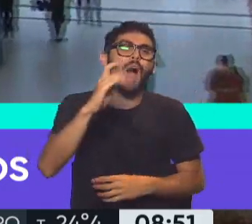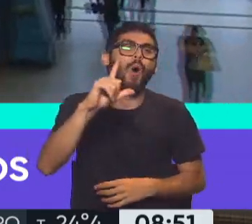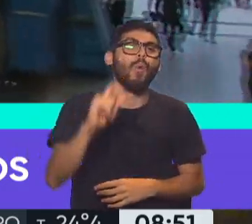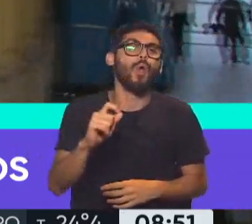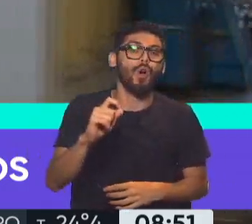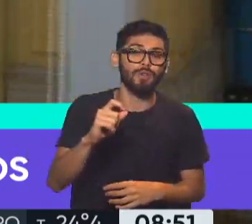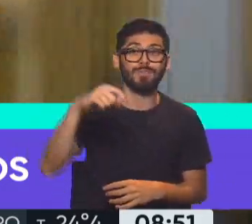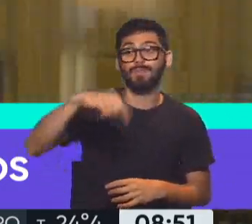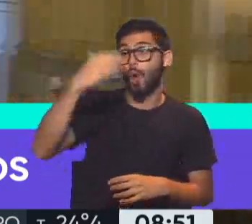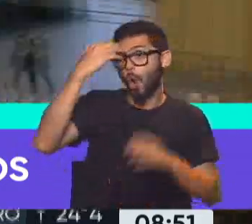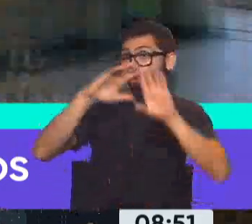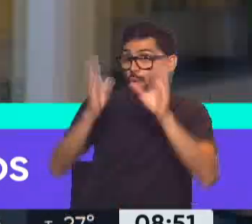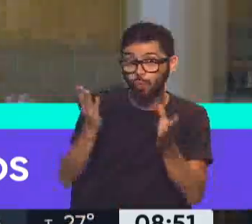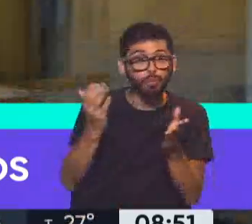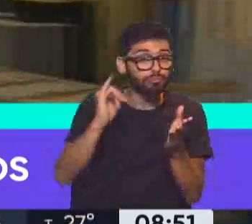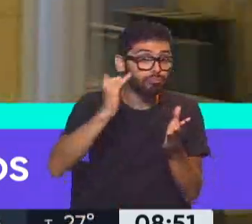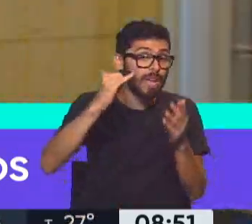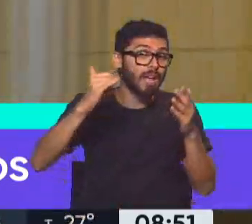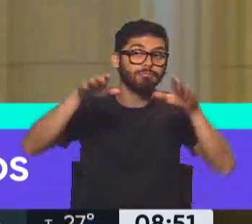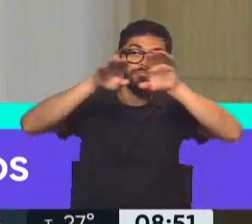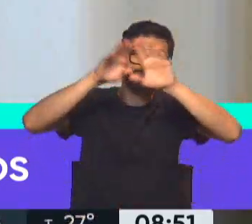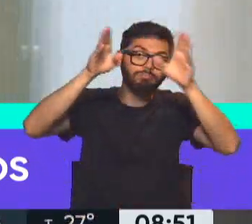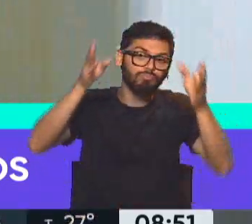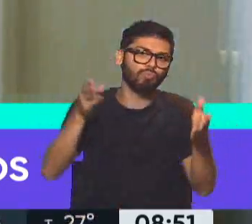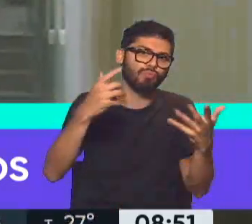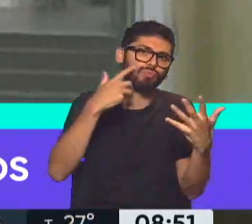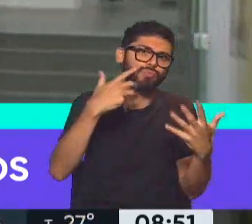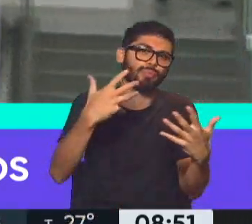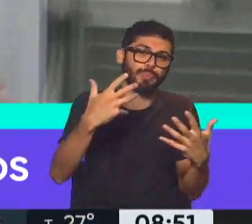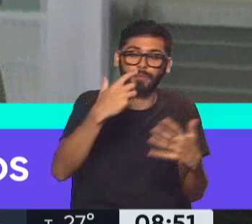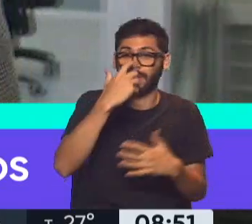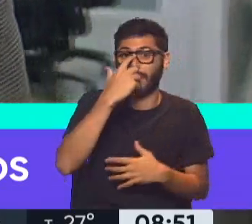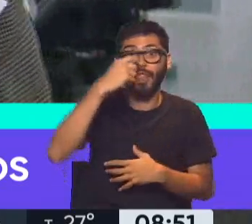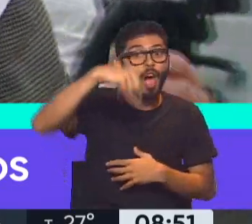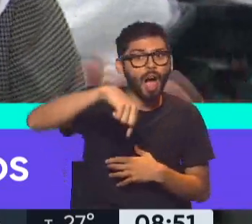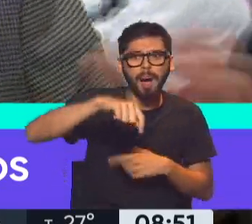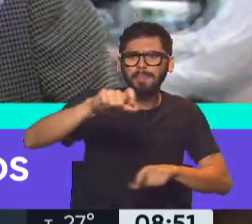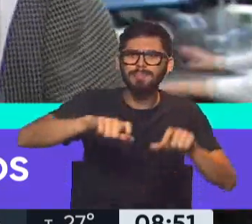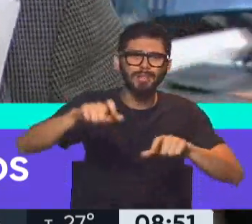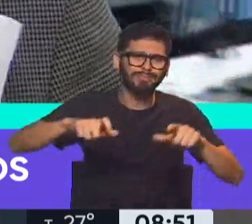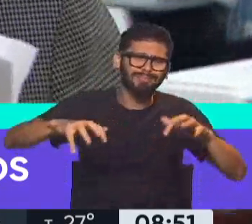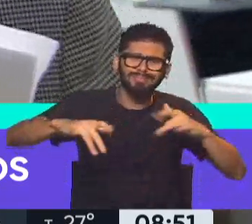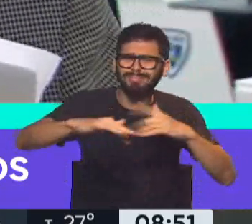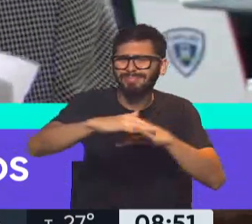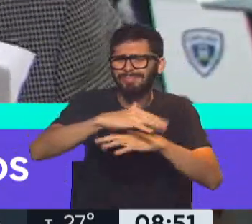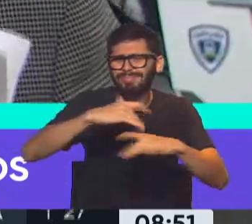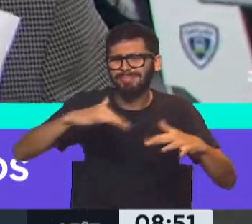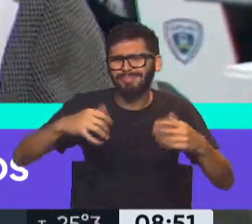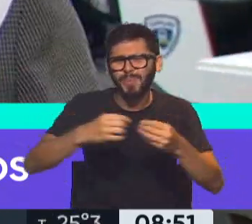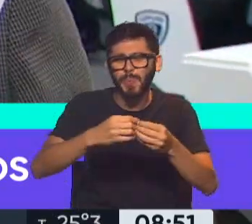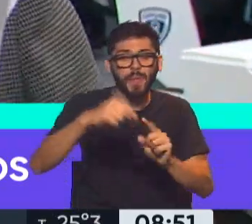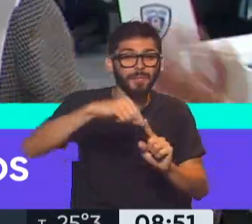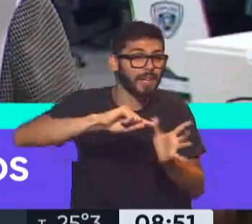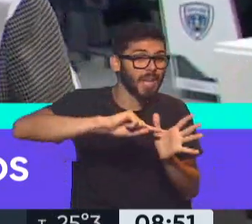estamos en constitución claro es la estación emblemática por aquí circula muchísima gente es la que conecta a la capital federal